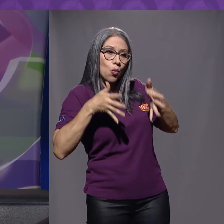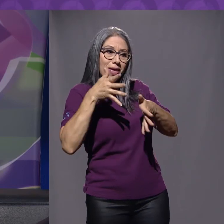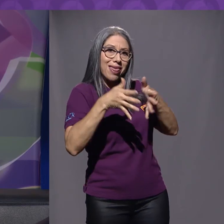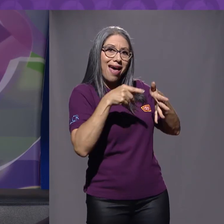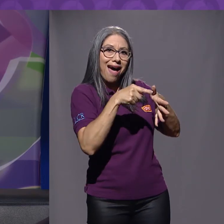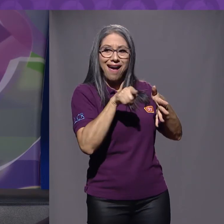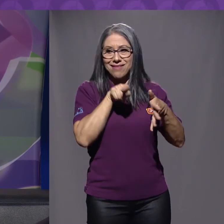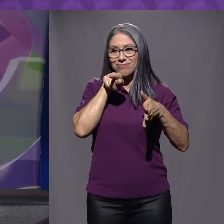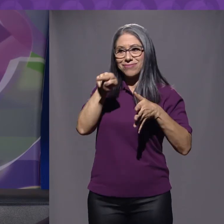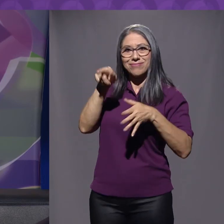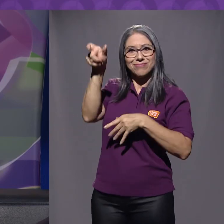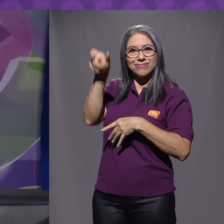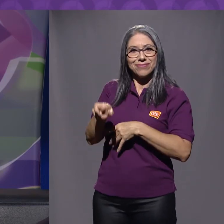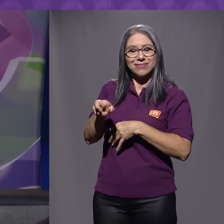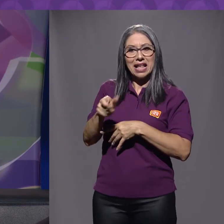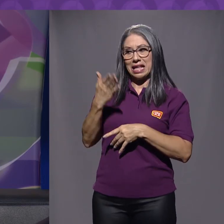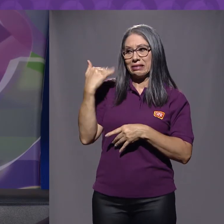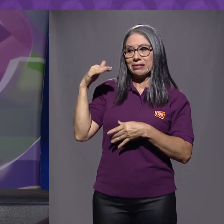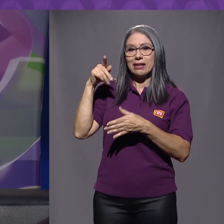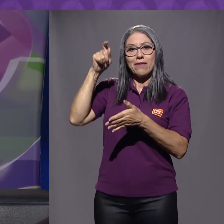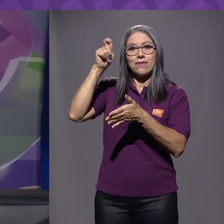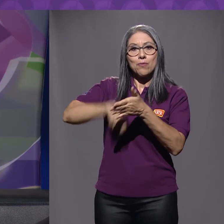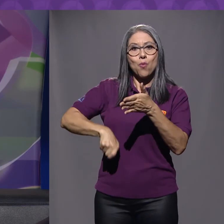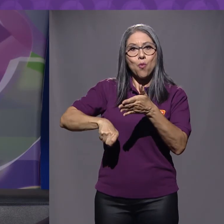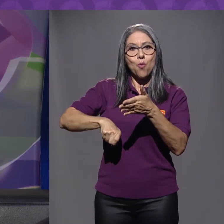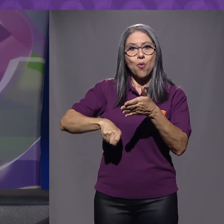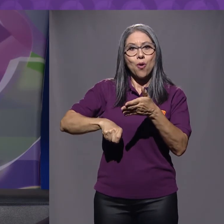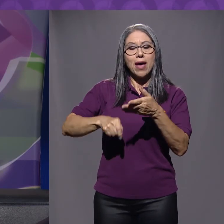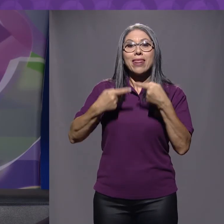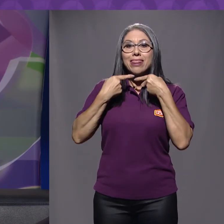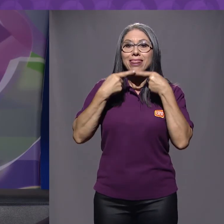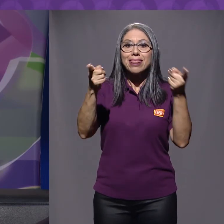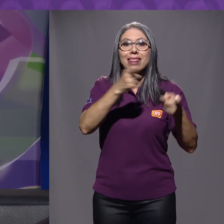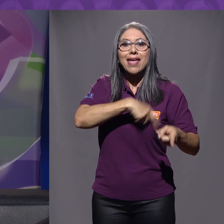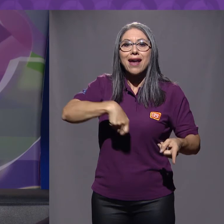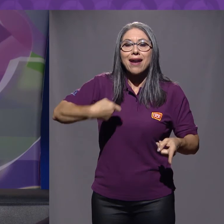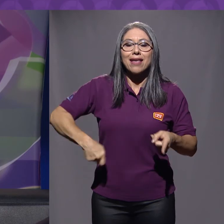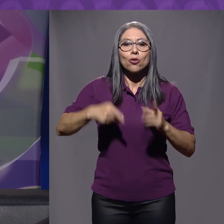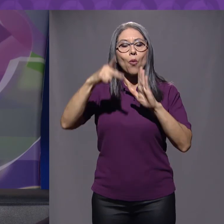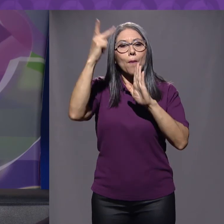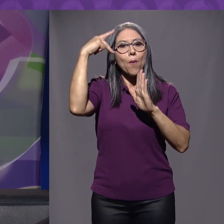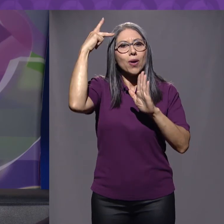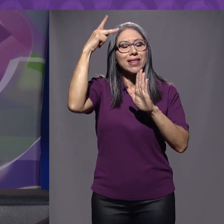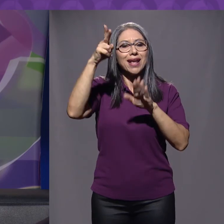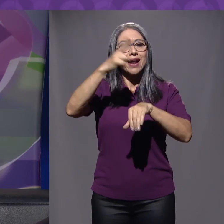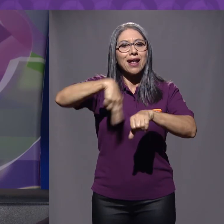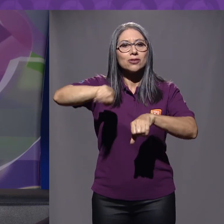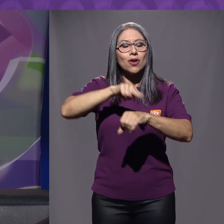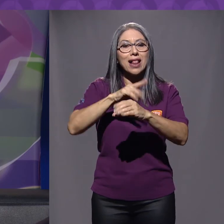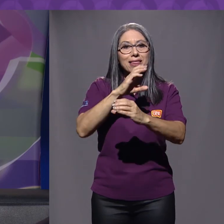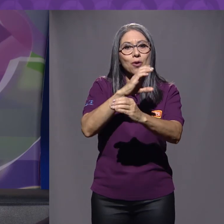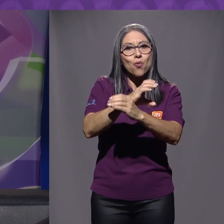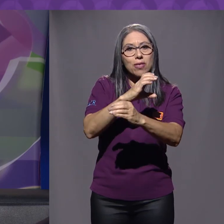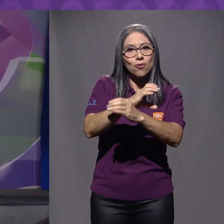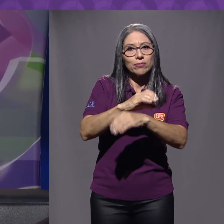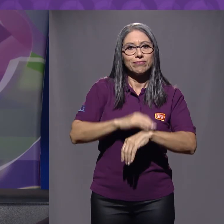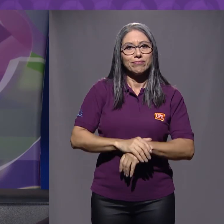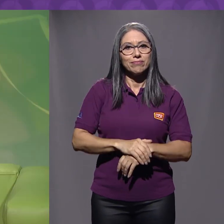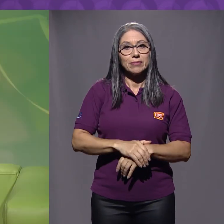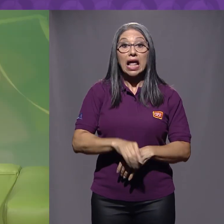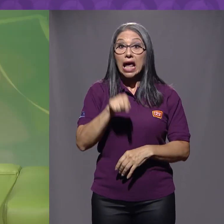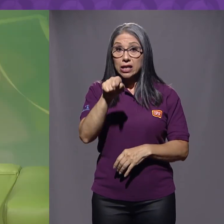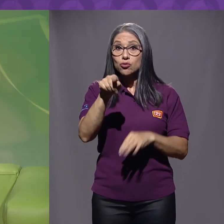Y bueno, hace poco se firmó el decreto de la Política Nacional de Cuidado, y eso tenemos que recogerlo